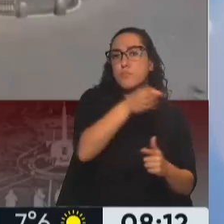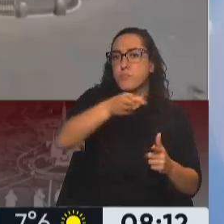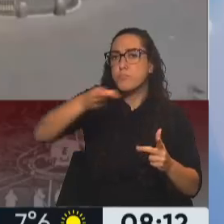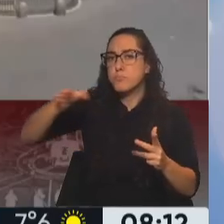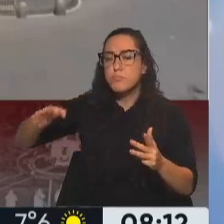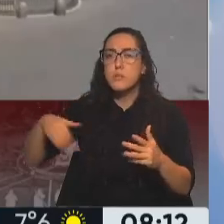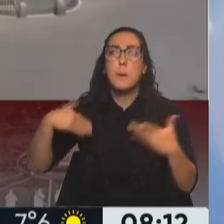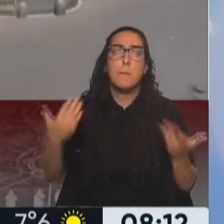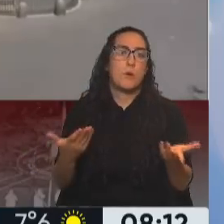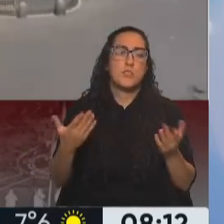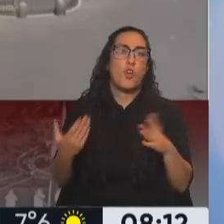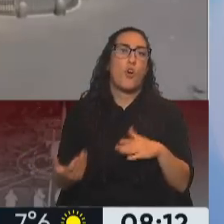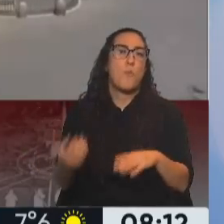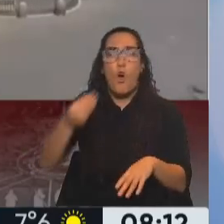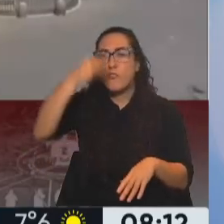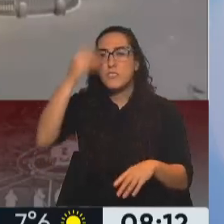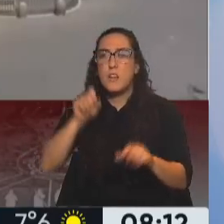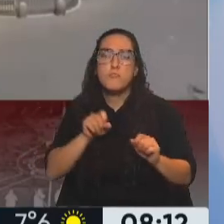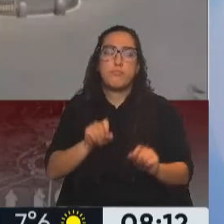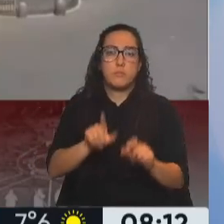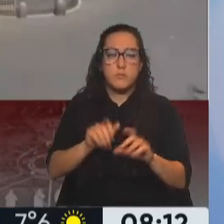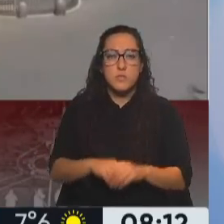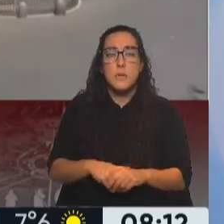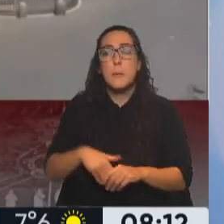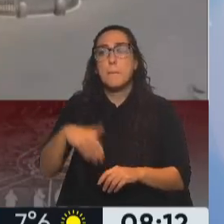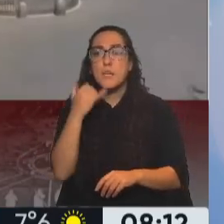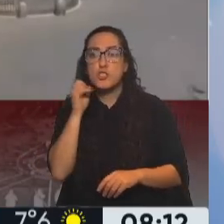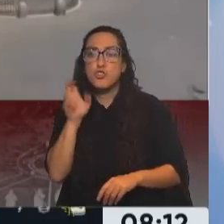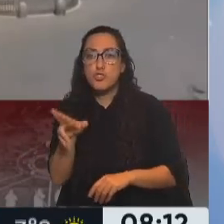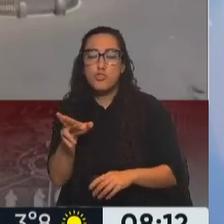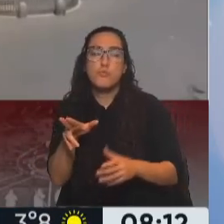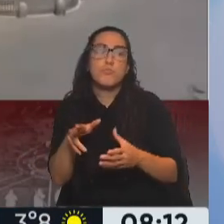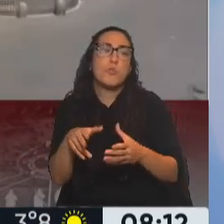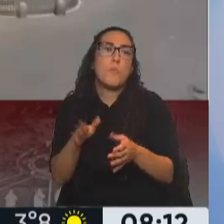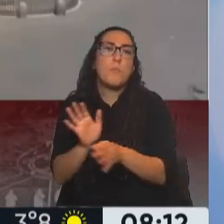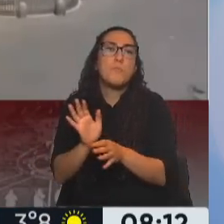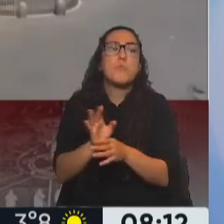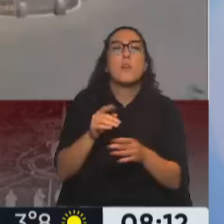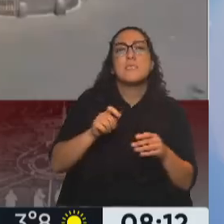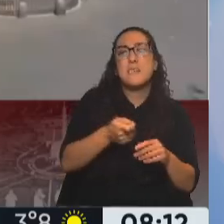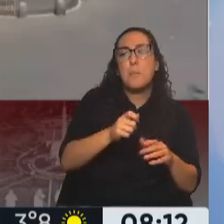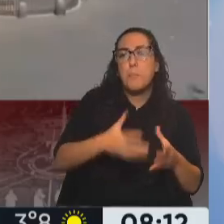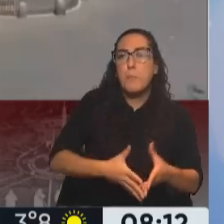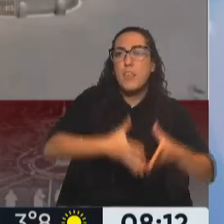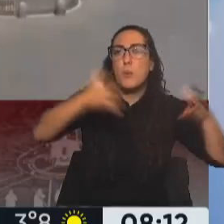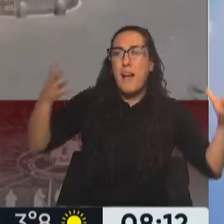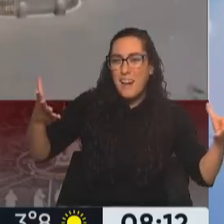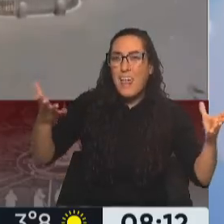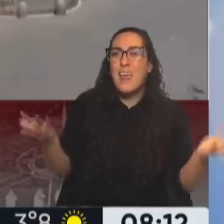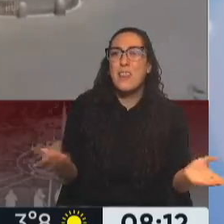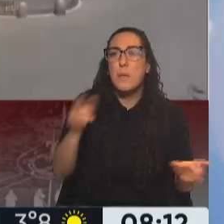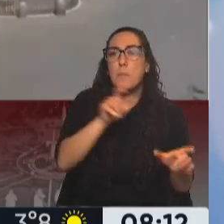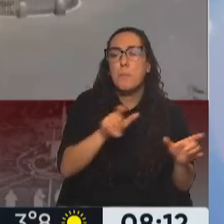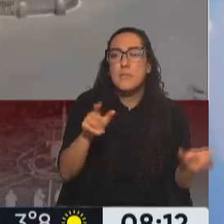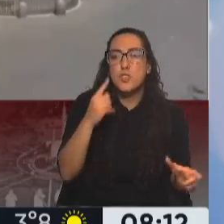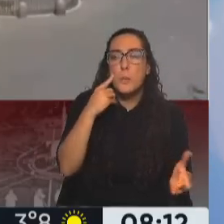eso se las reconoce como basílicas pontificias. La mayor es la de San Pedro por amplitud, por dimensión y demás, y porque los papas, al estar viviendo ahí sobre